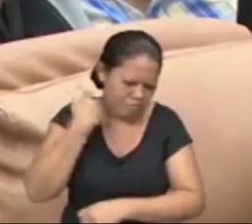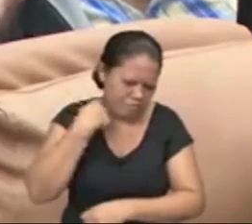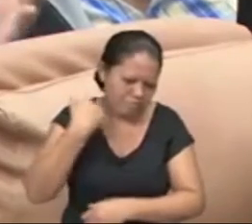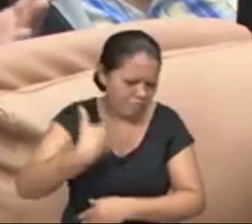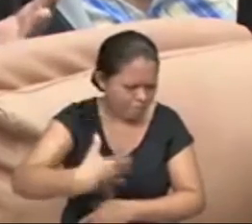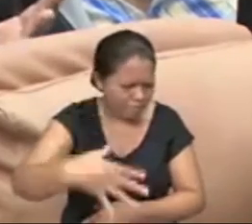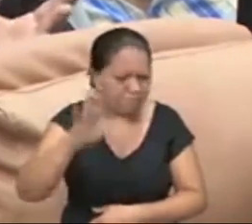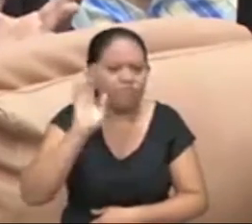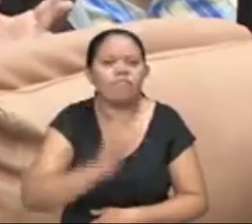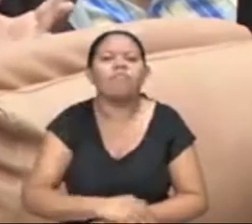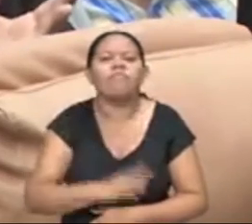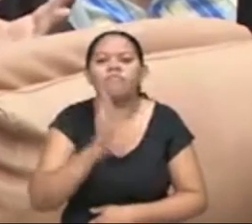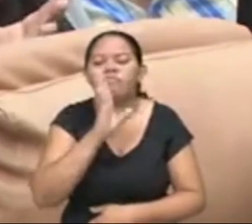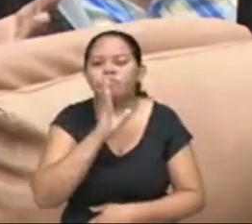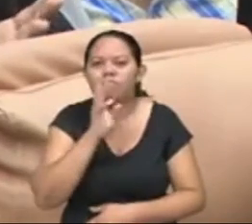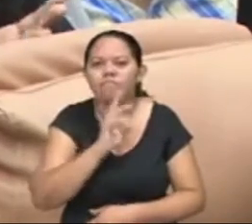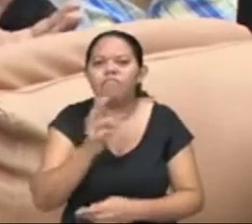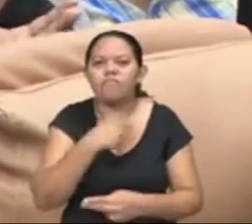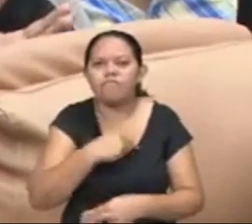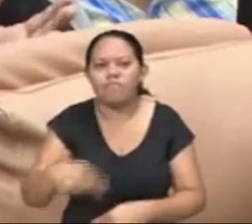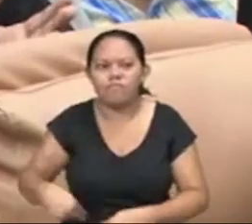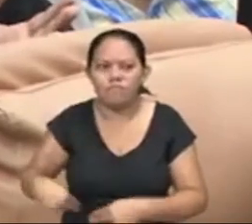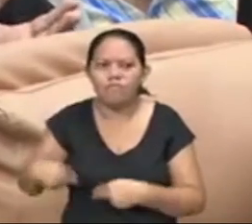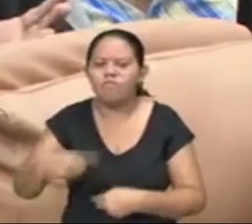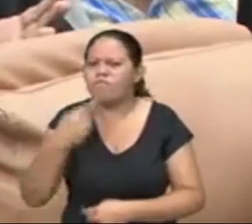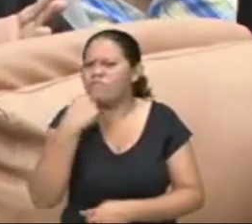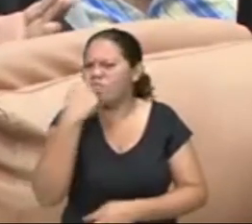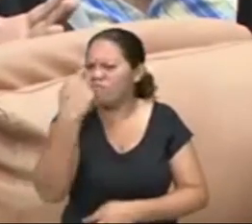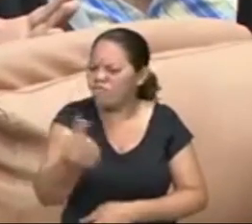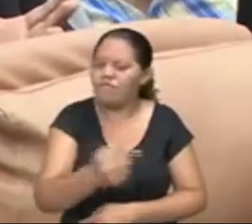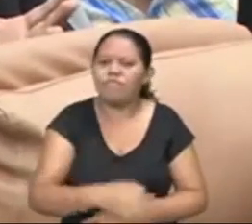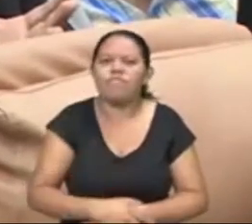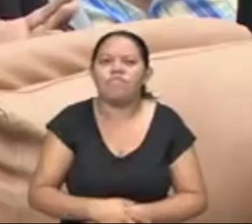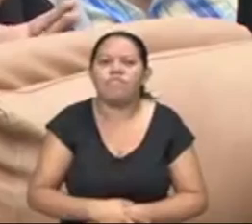fines humanitarios, ¿qué significa esto?